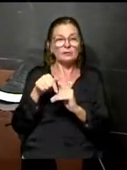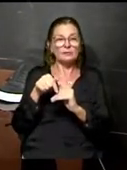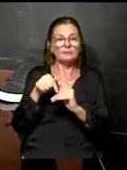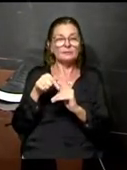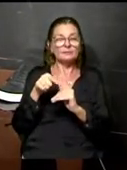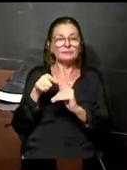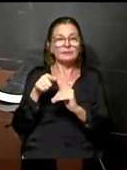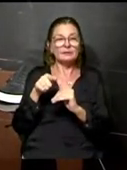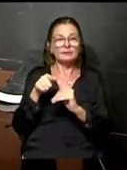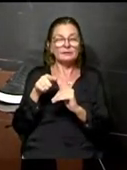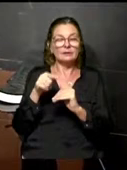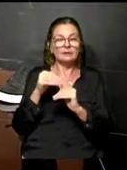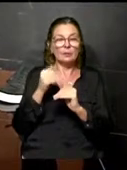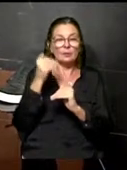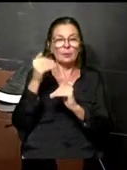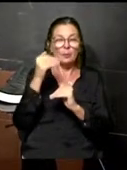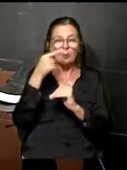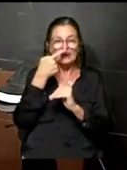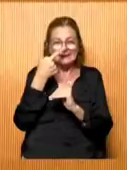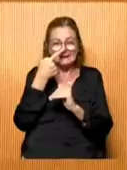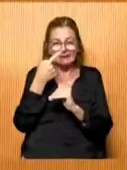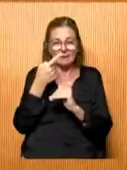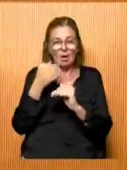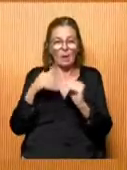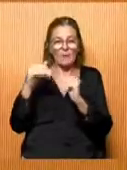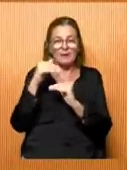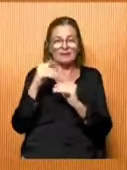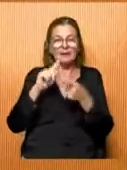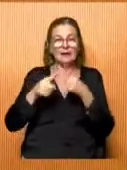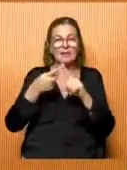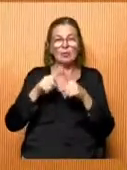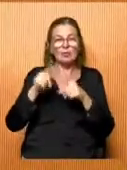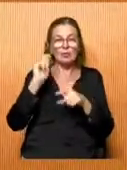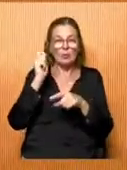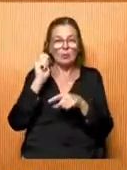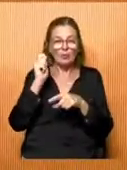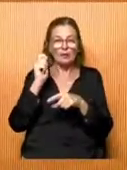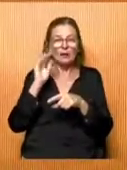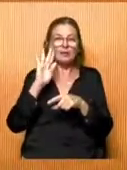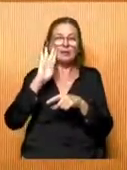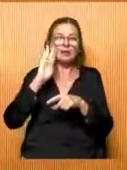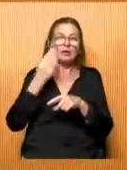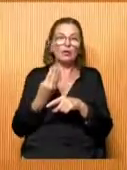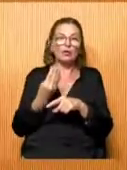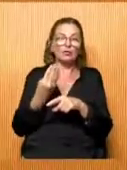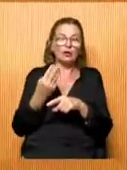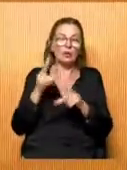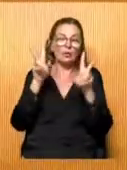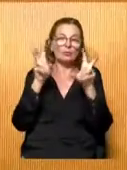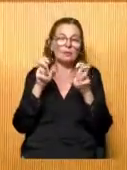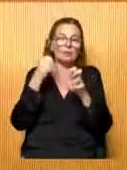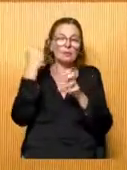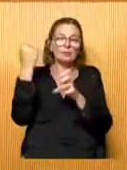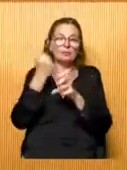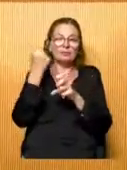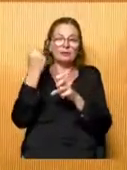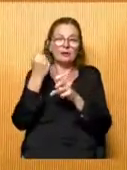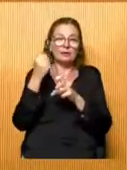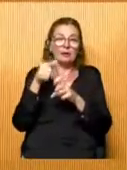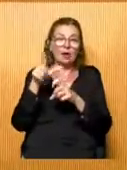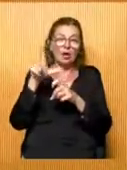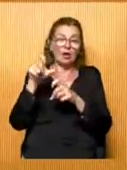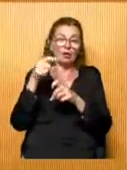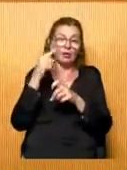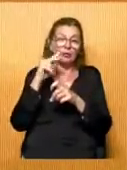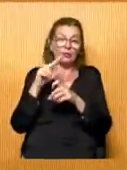que hay un creciente interés en la discusión pública, se reconoce, digamos, como un tema relevante, y obviamente esto se ve incrementado